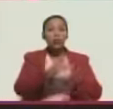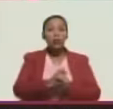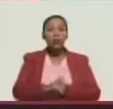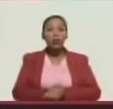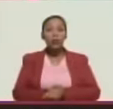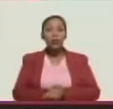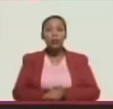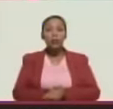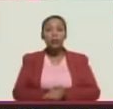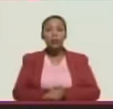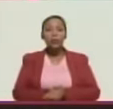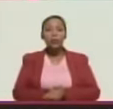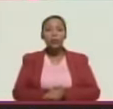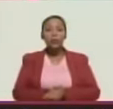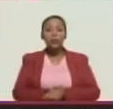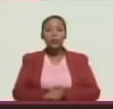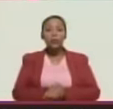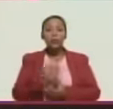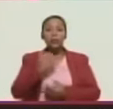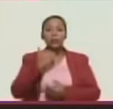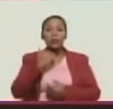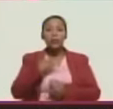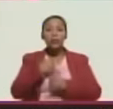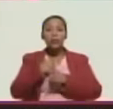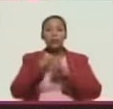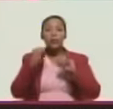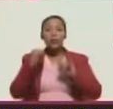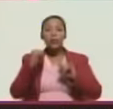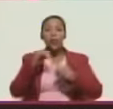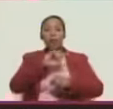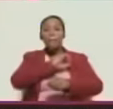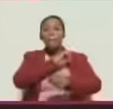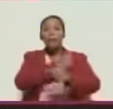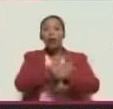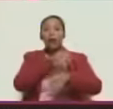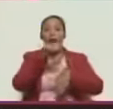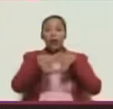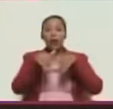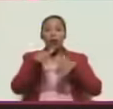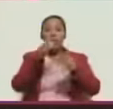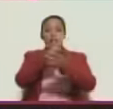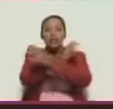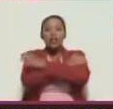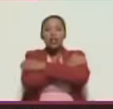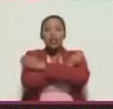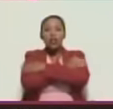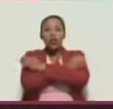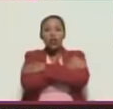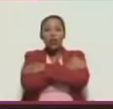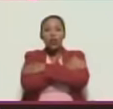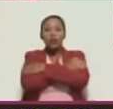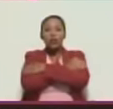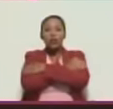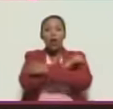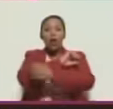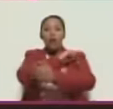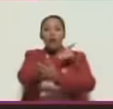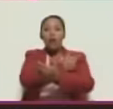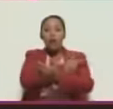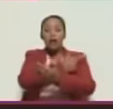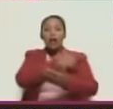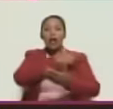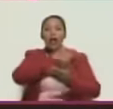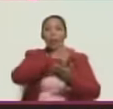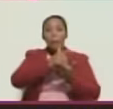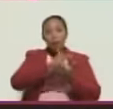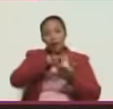progresista finalmente el poder electoral felicitamos a la Fuerza Armada nacional